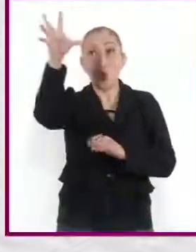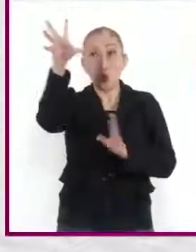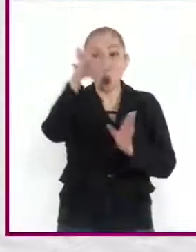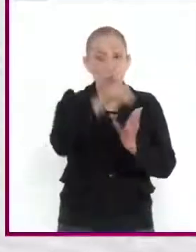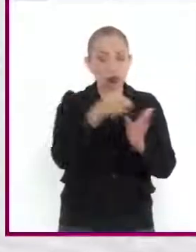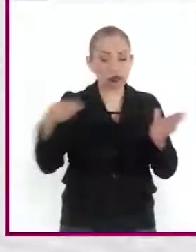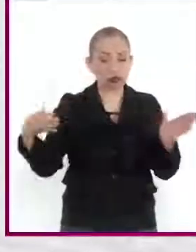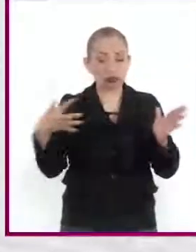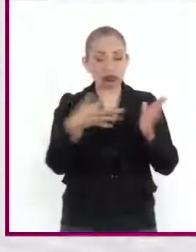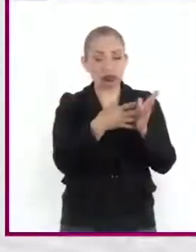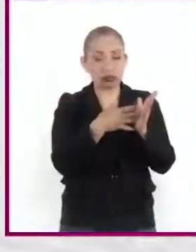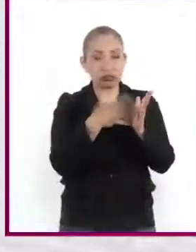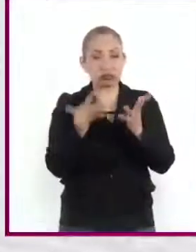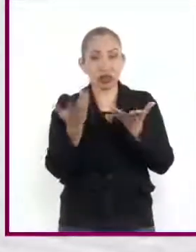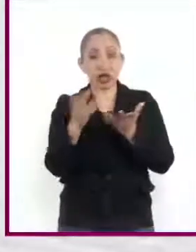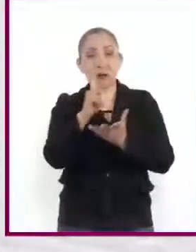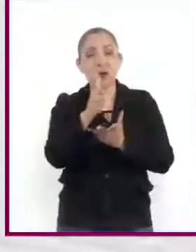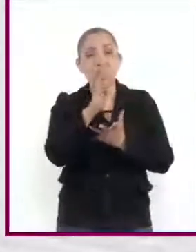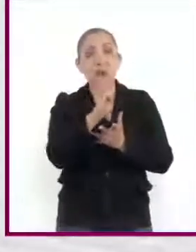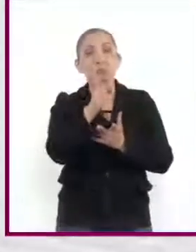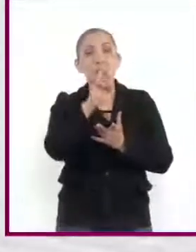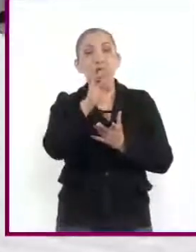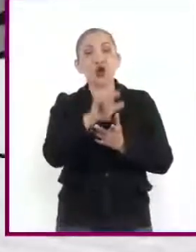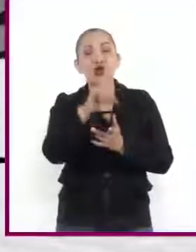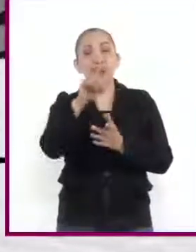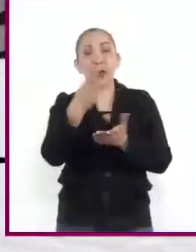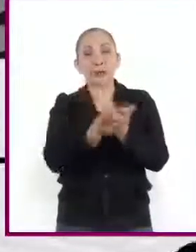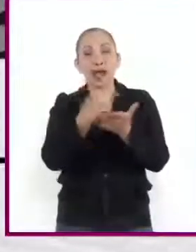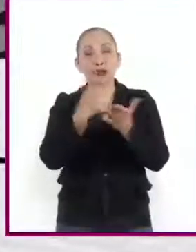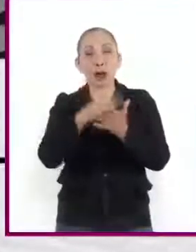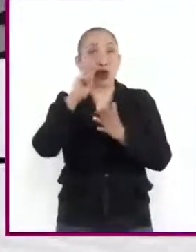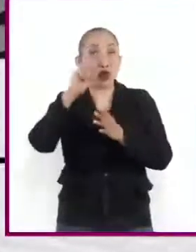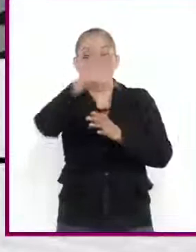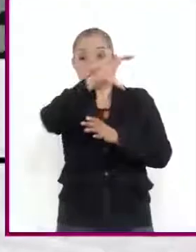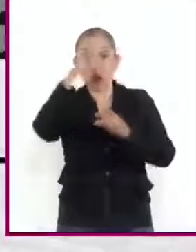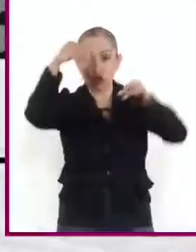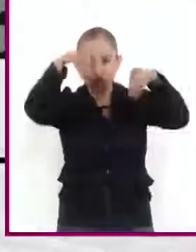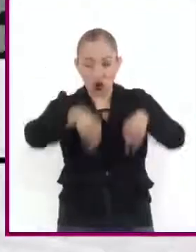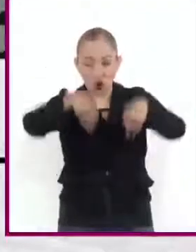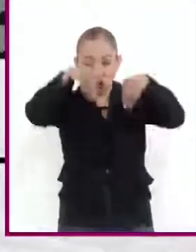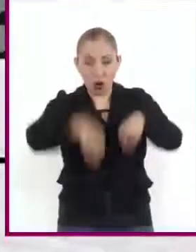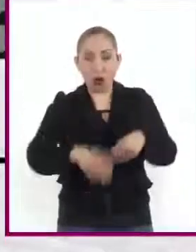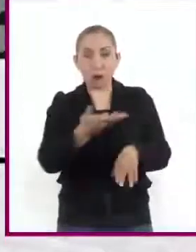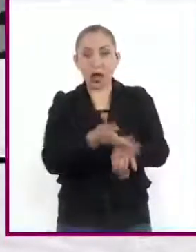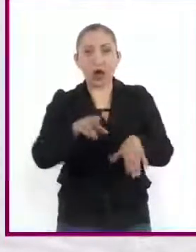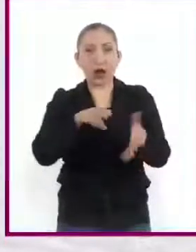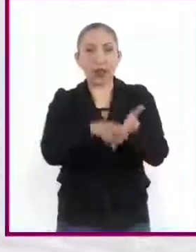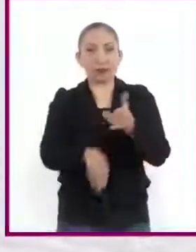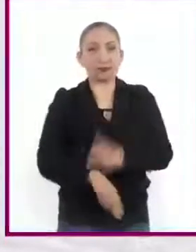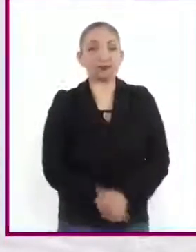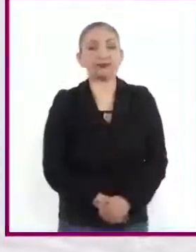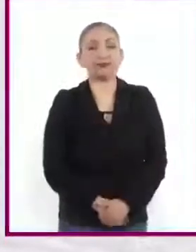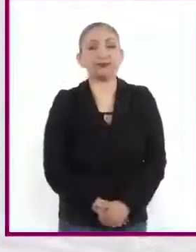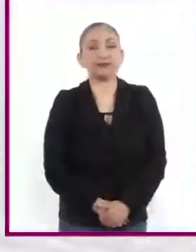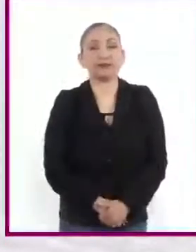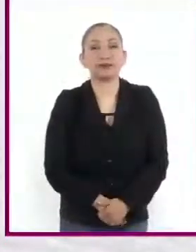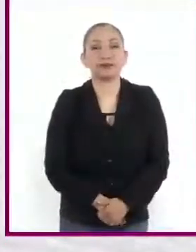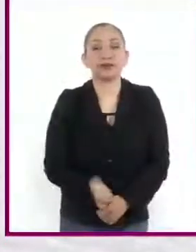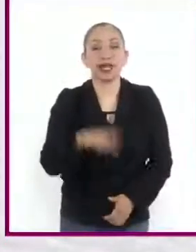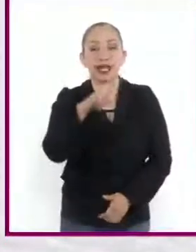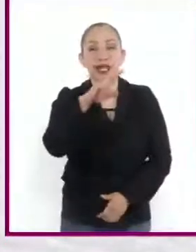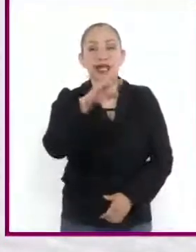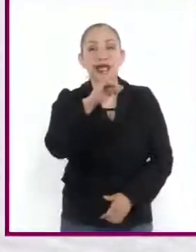al chocar con los granos de bromuro de plata al revelar fotografías en blanco y negro. En las reacciones